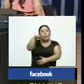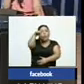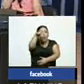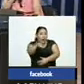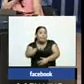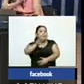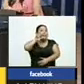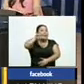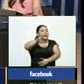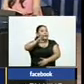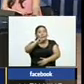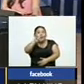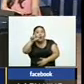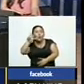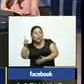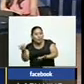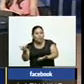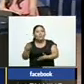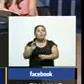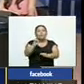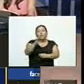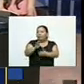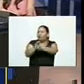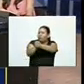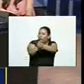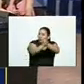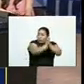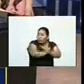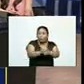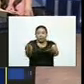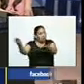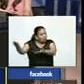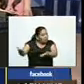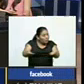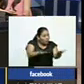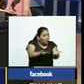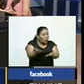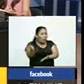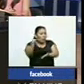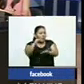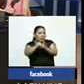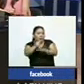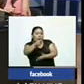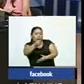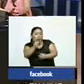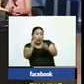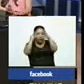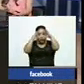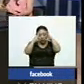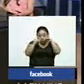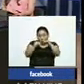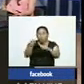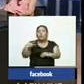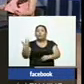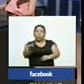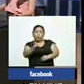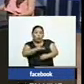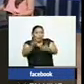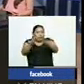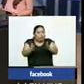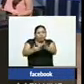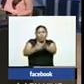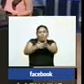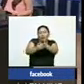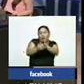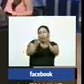de julio, Manuel y amigos televidentes, es un gusto estar con ustedes. Bienvenidos a una nueva emisión estelar de Noticiero Hechos. Nosotros vamos a comenzar